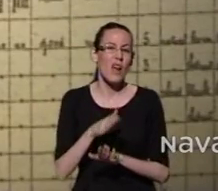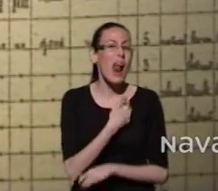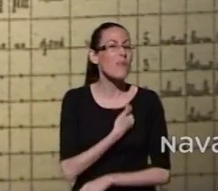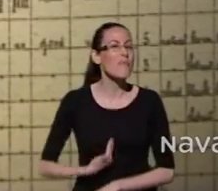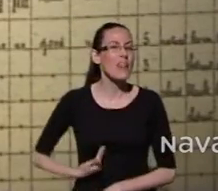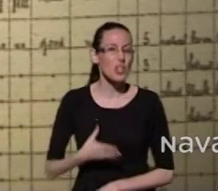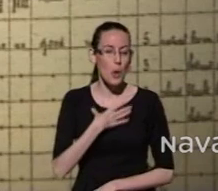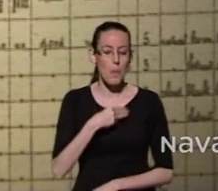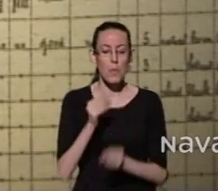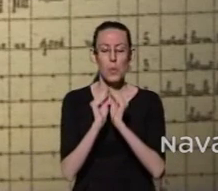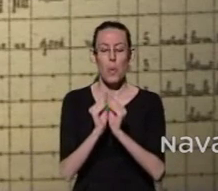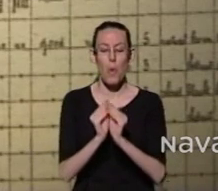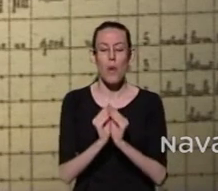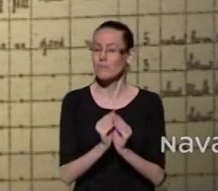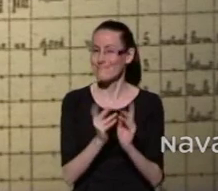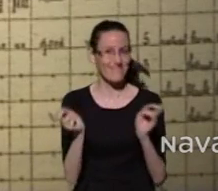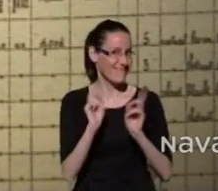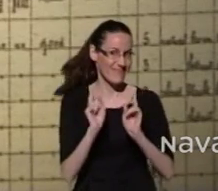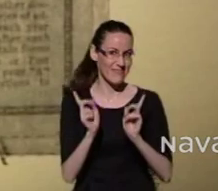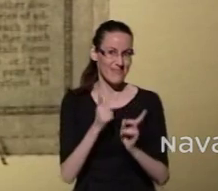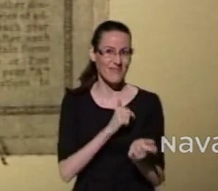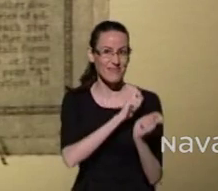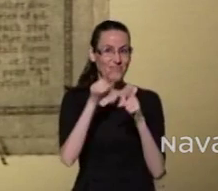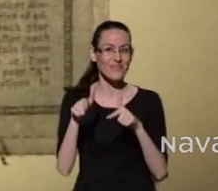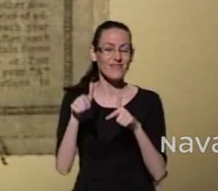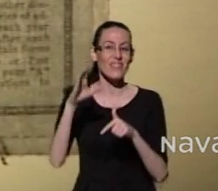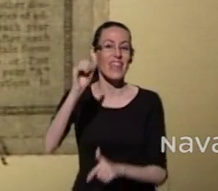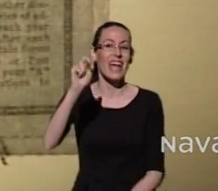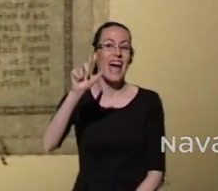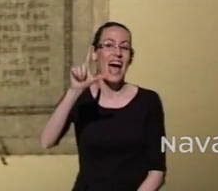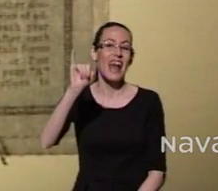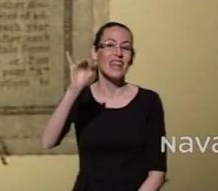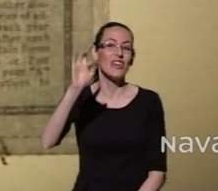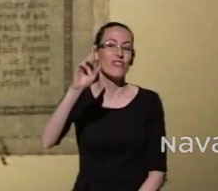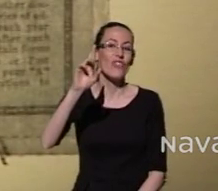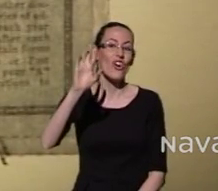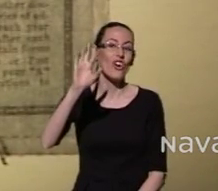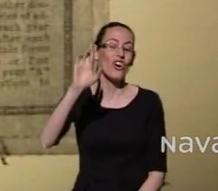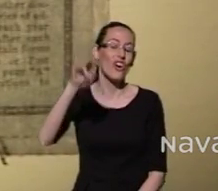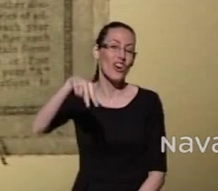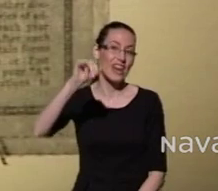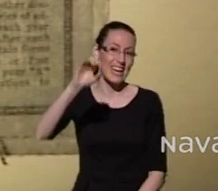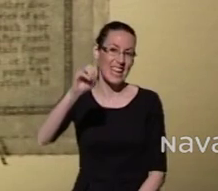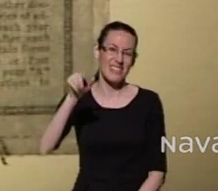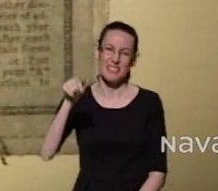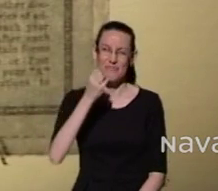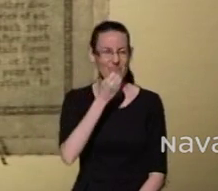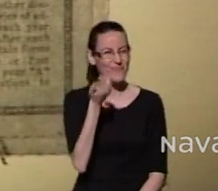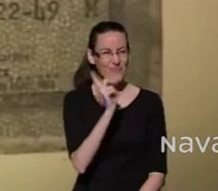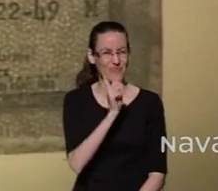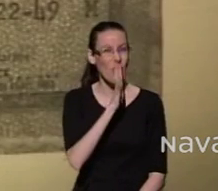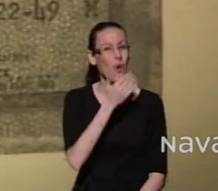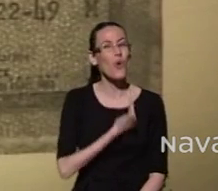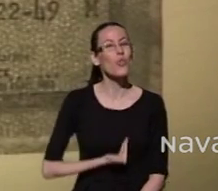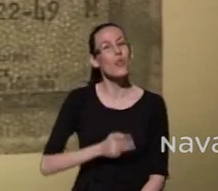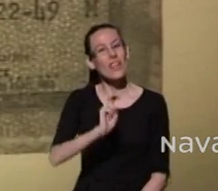pues tuve que cambiar a Arizona. Y ahí anduve bastante justo, porque fui a otro patrón